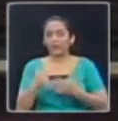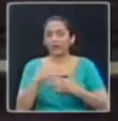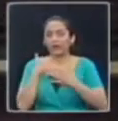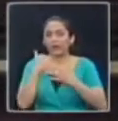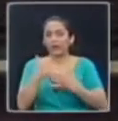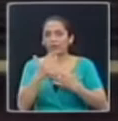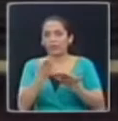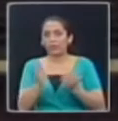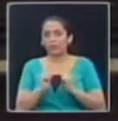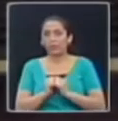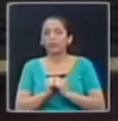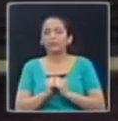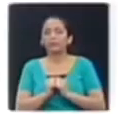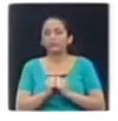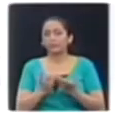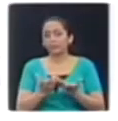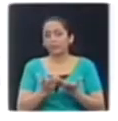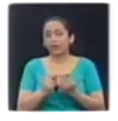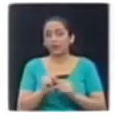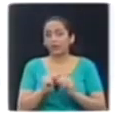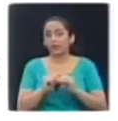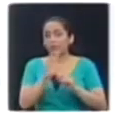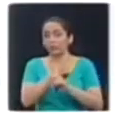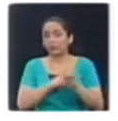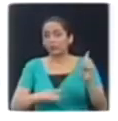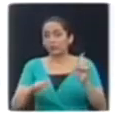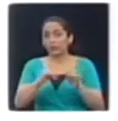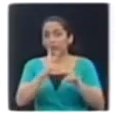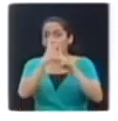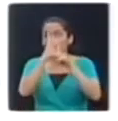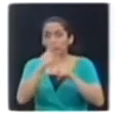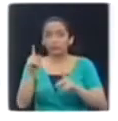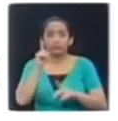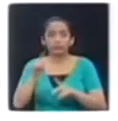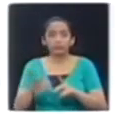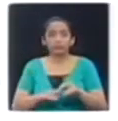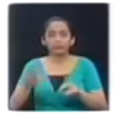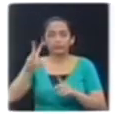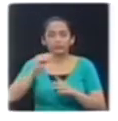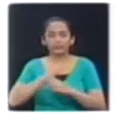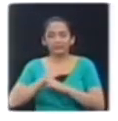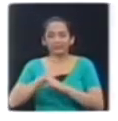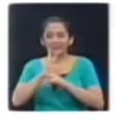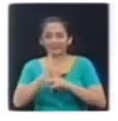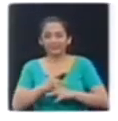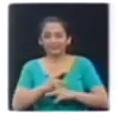al fortalecer sus filosofías EcoDrive y Low Emission.